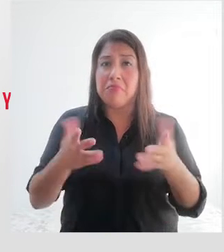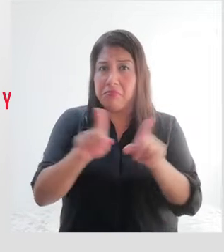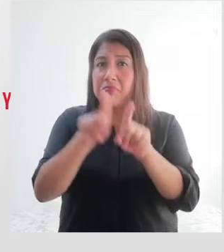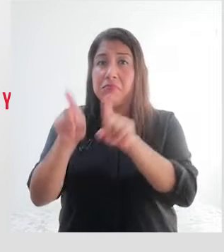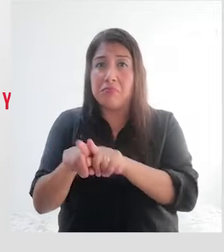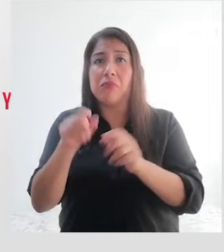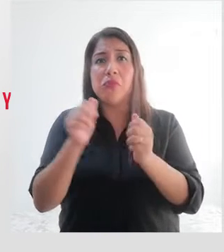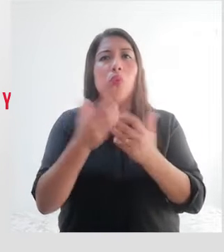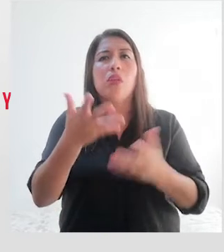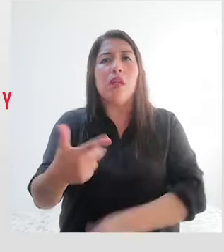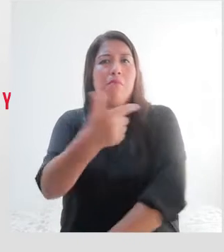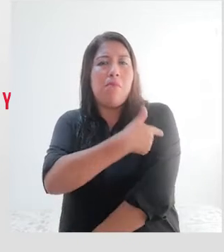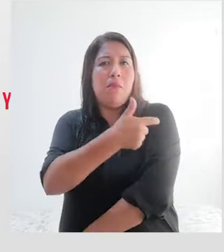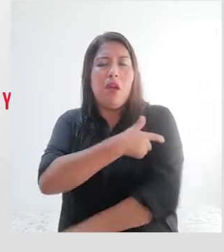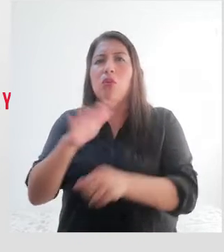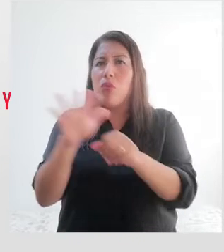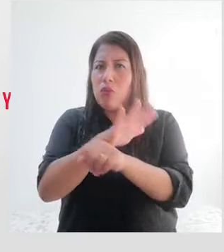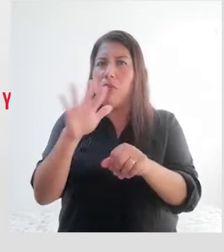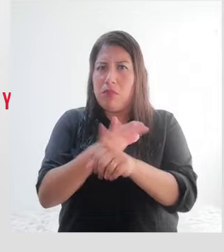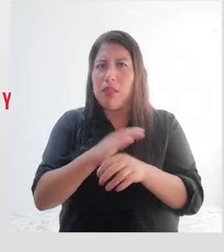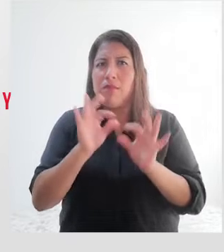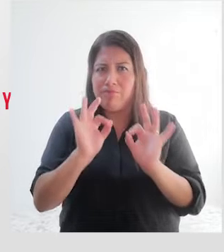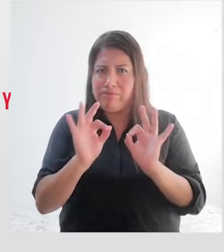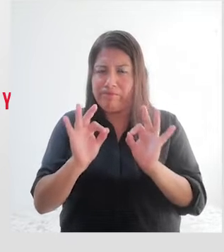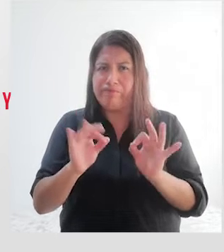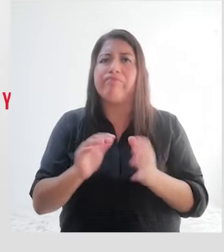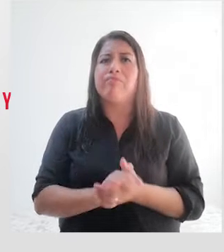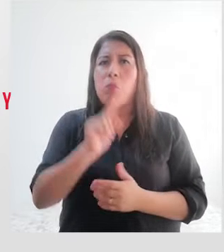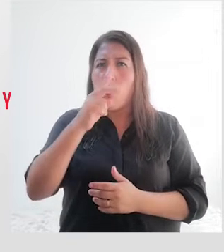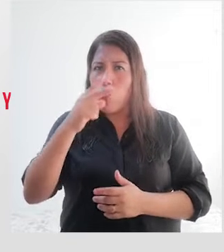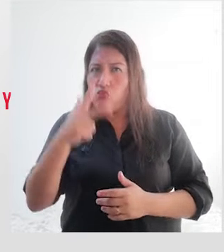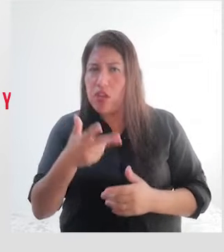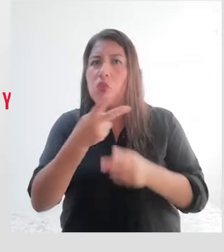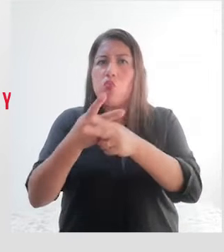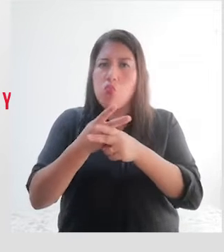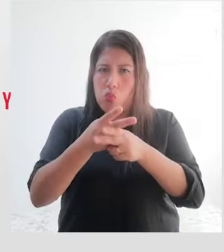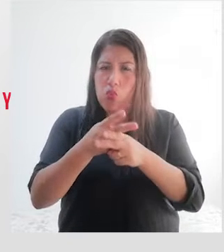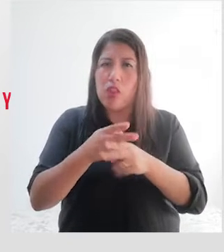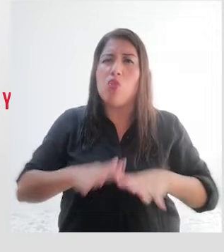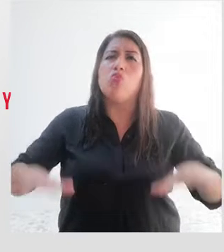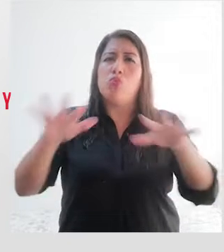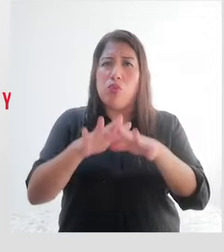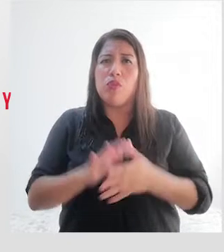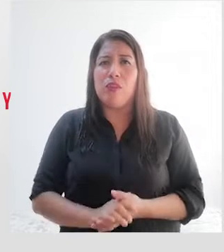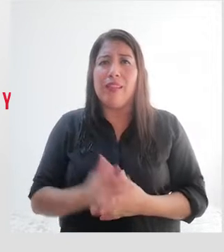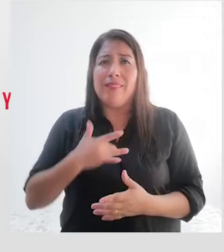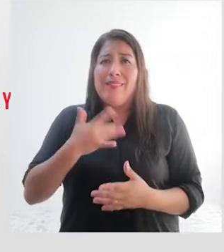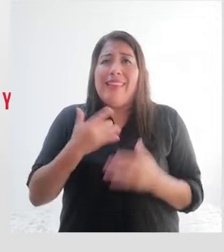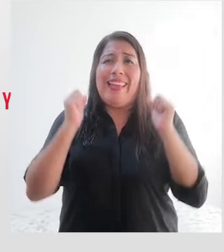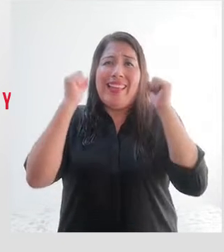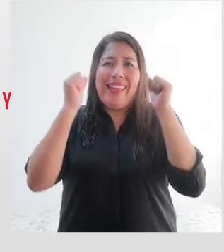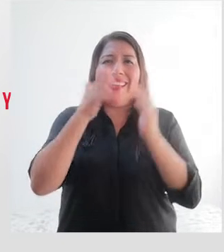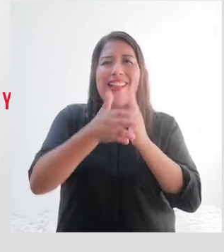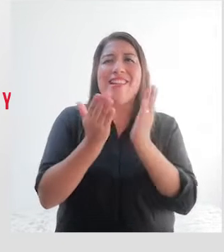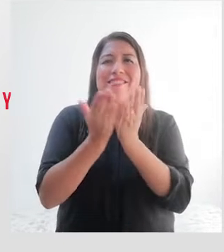Además, con tu dosis completa de vacunación, te cuidas y cuidas a todos y todas. Todos volvemos en duros